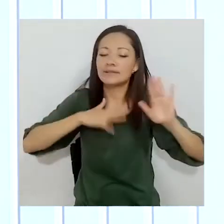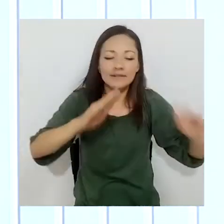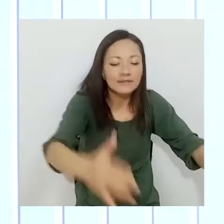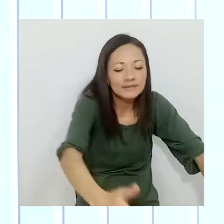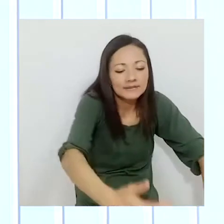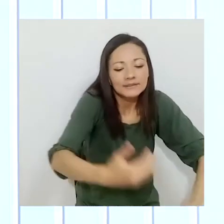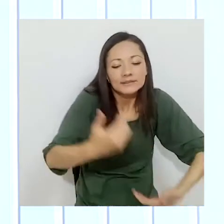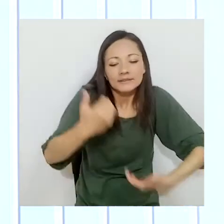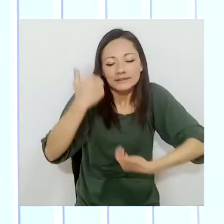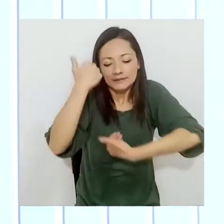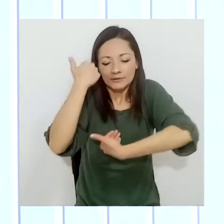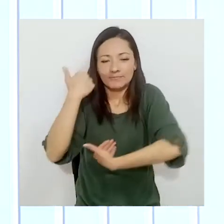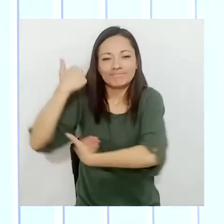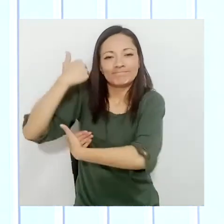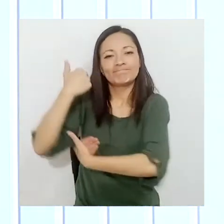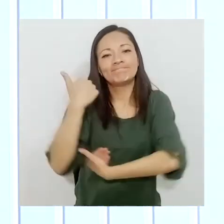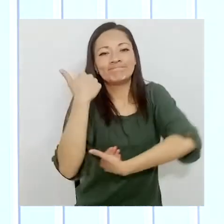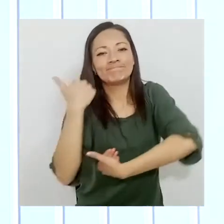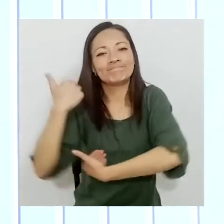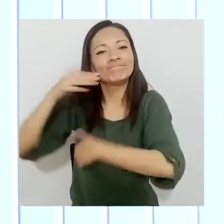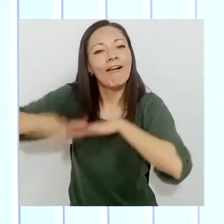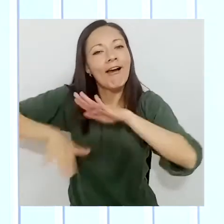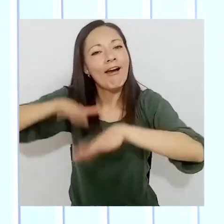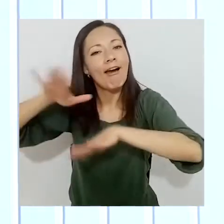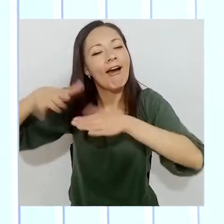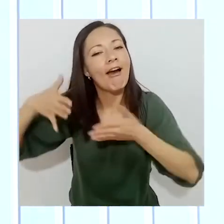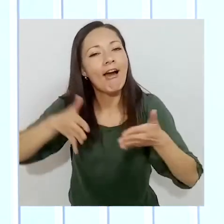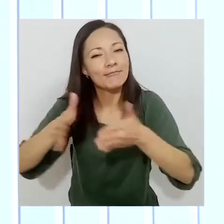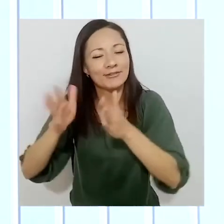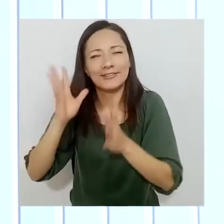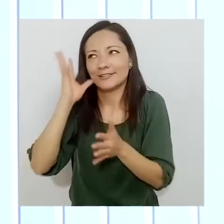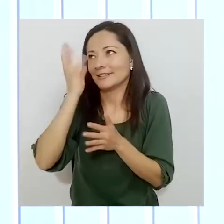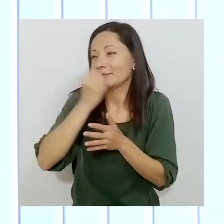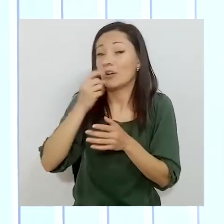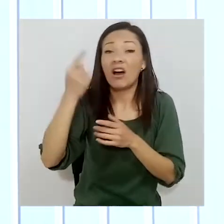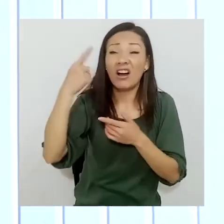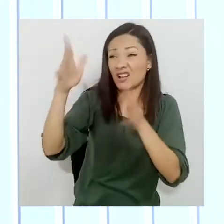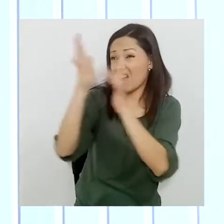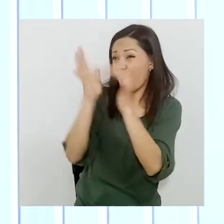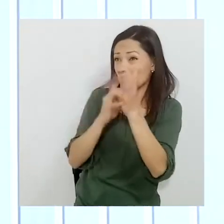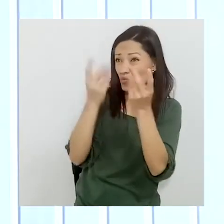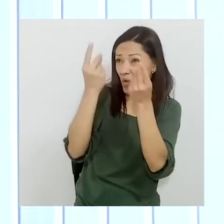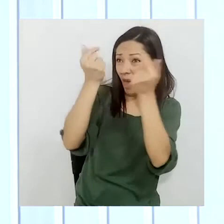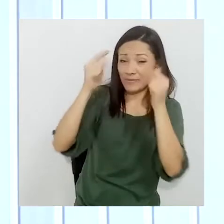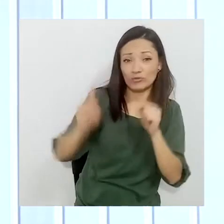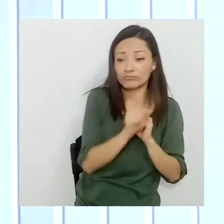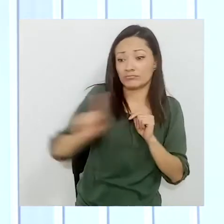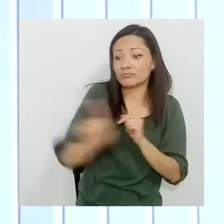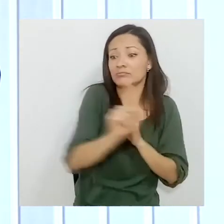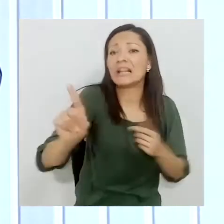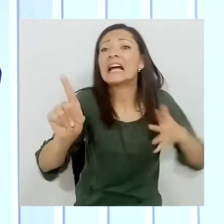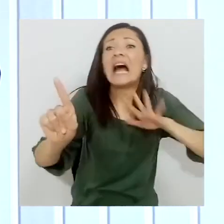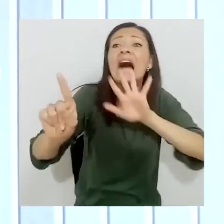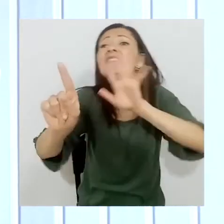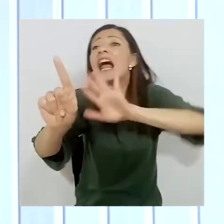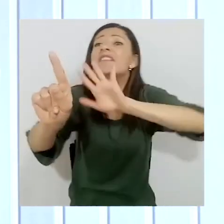camino. Nosotros podemos decir, no, pero es que Jesús camina tan rápido, porque ojo, Él camina rápido.